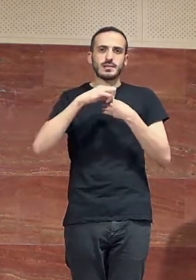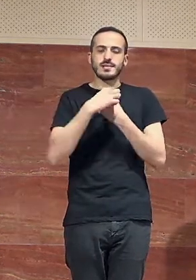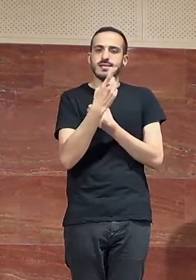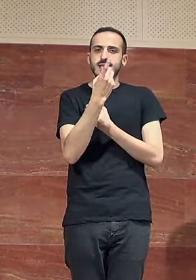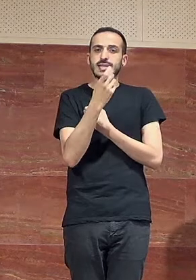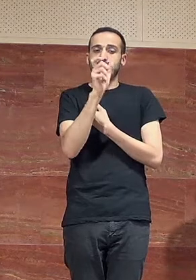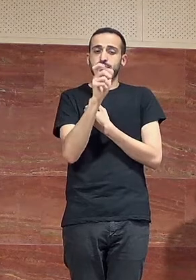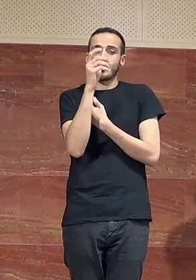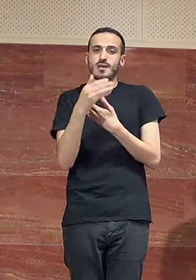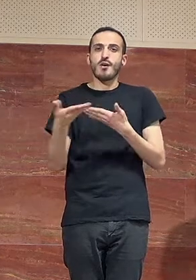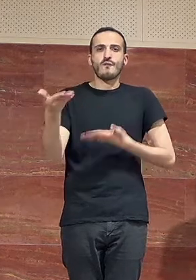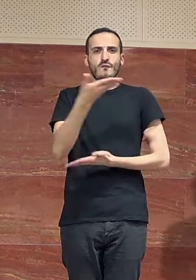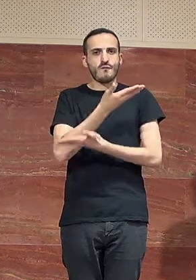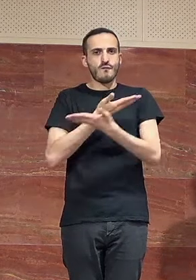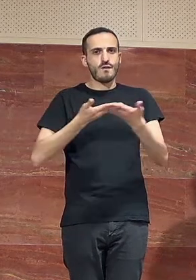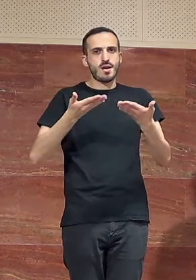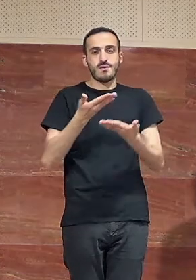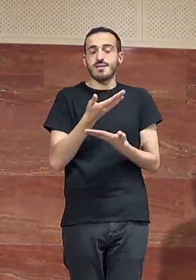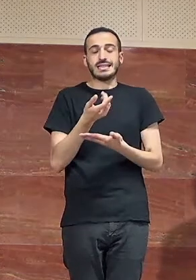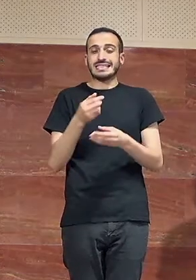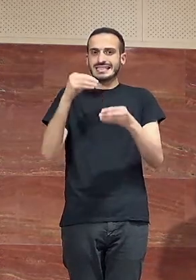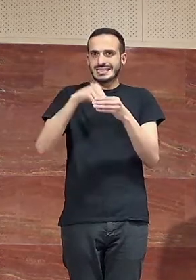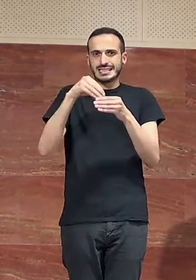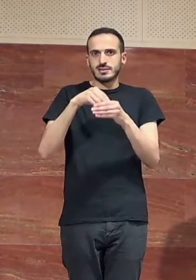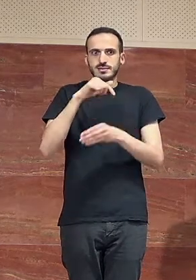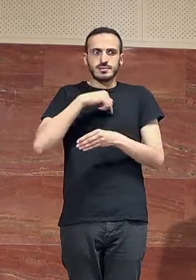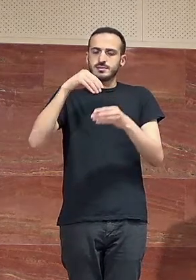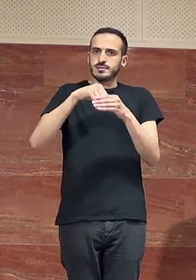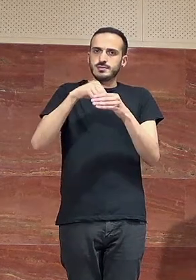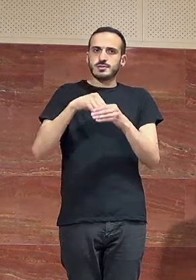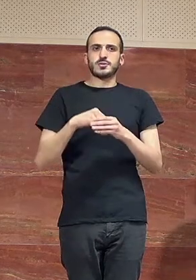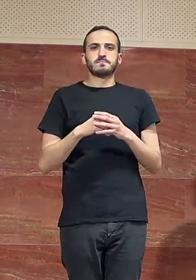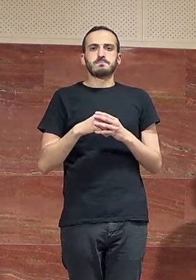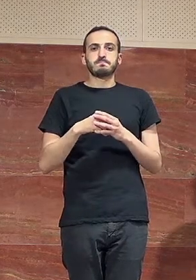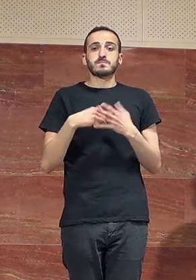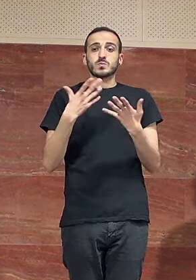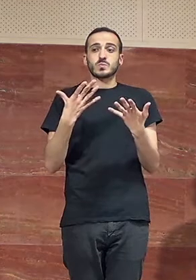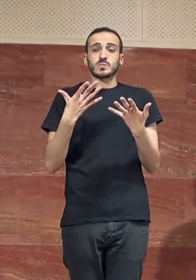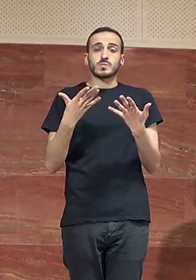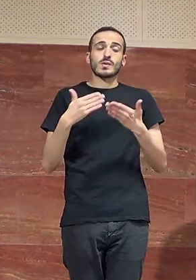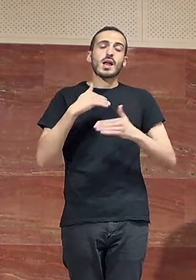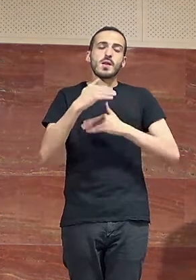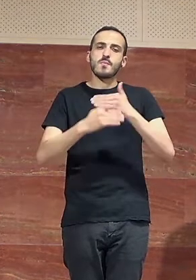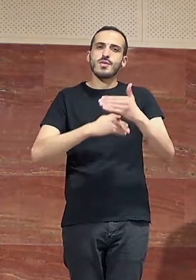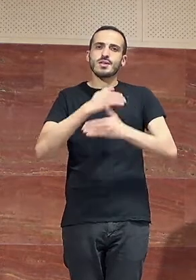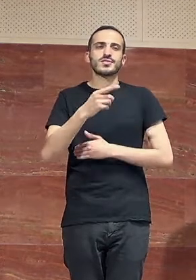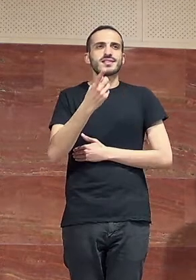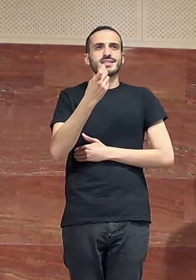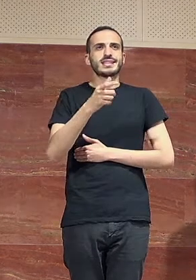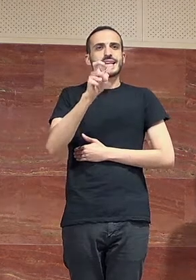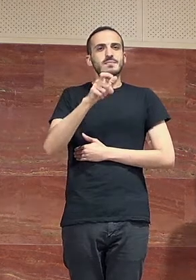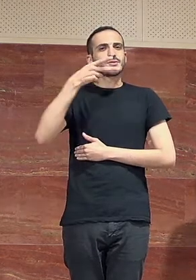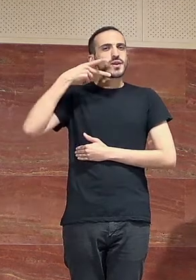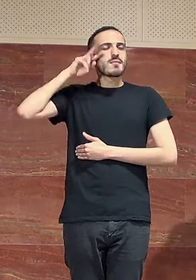interdisciplinares y, desde luego, integradores. Los procesos tienen que empezar por la experiencia del usuario. Nosotros hace 20 años,